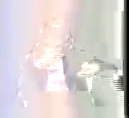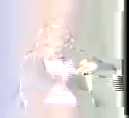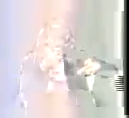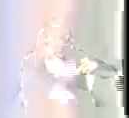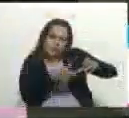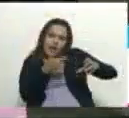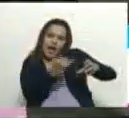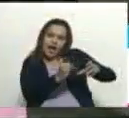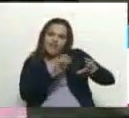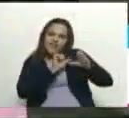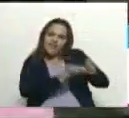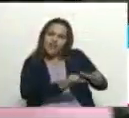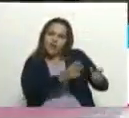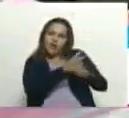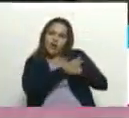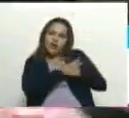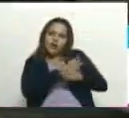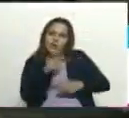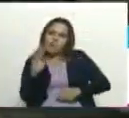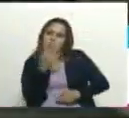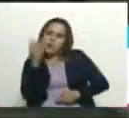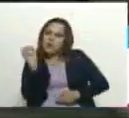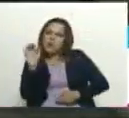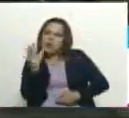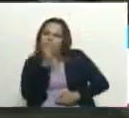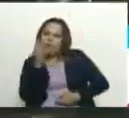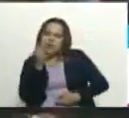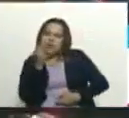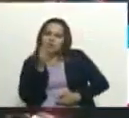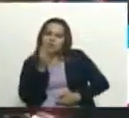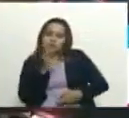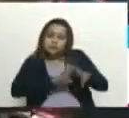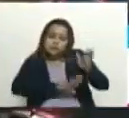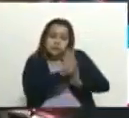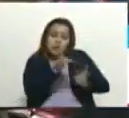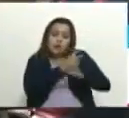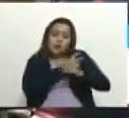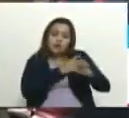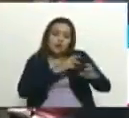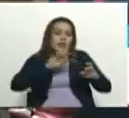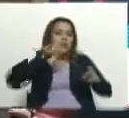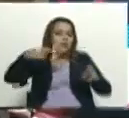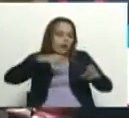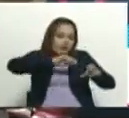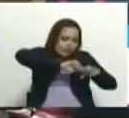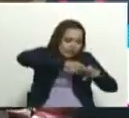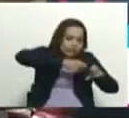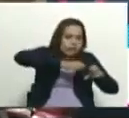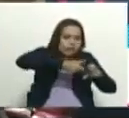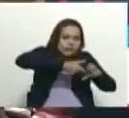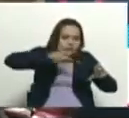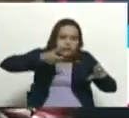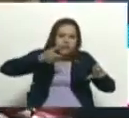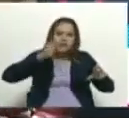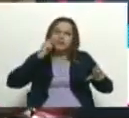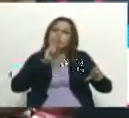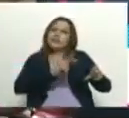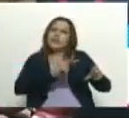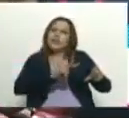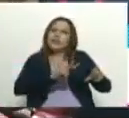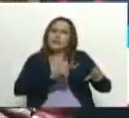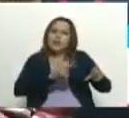5º mes, que se ve que se está formando hueso, se le quita ese... seguramente han visto ese tutor